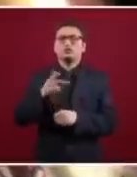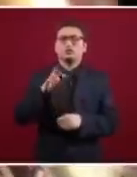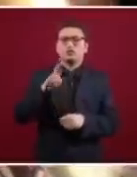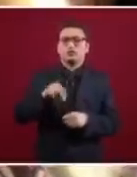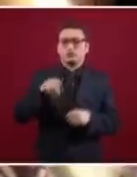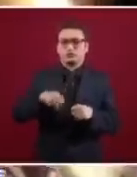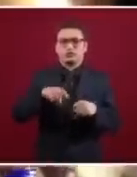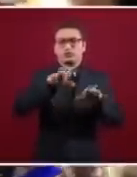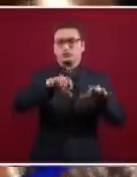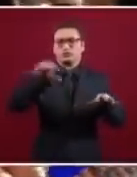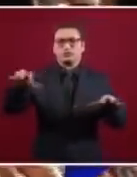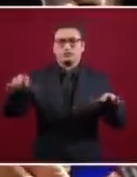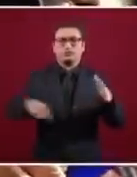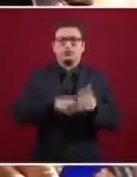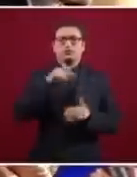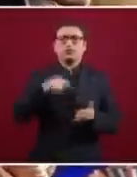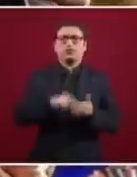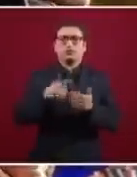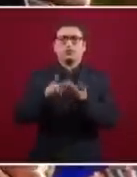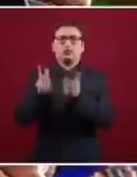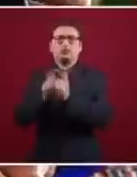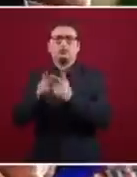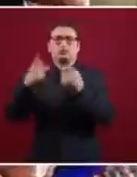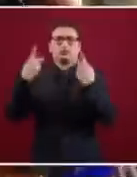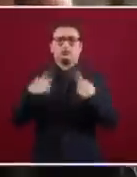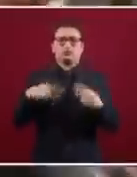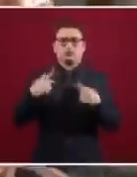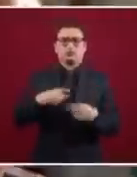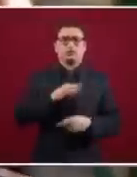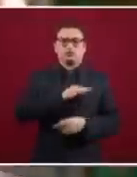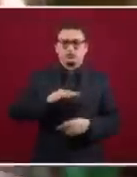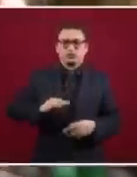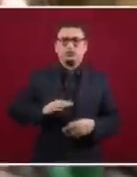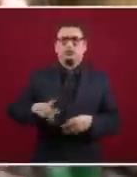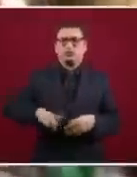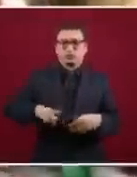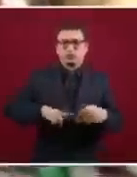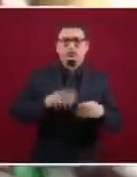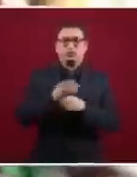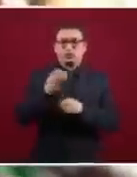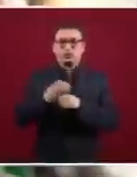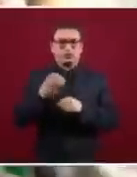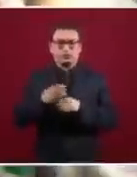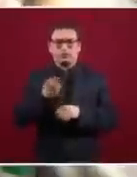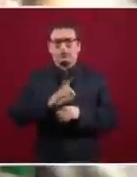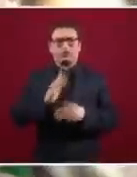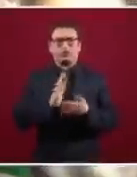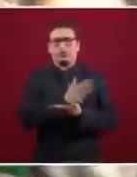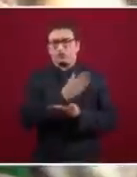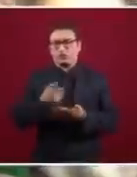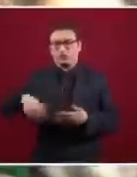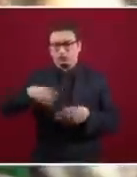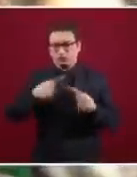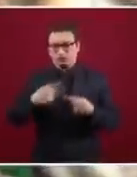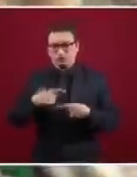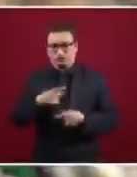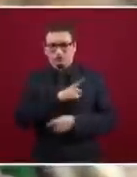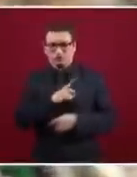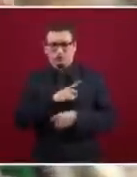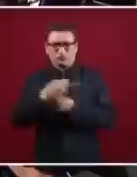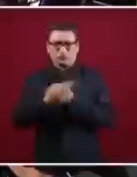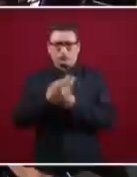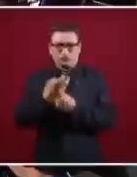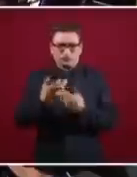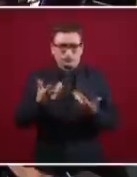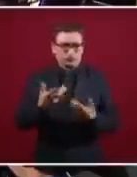y ahí entiendo que ni los gobiernos municipal estatal o federal participan esos son los temas yo presidente almirante secretario general si tal